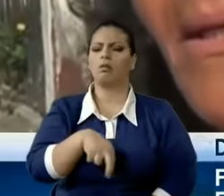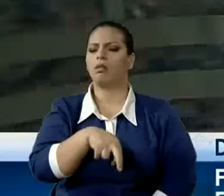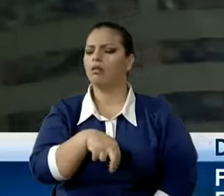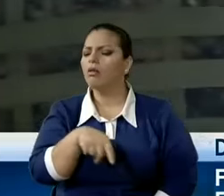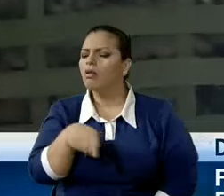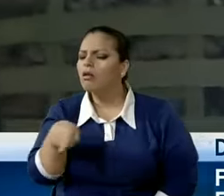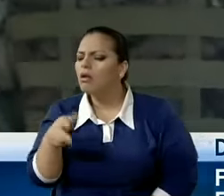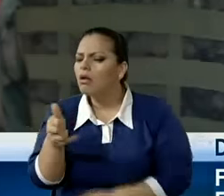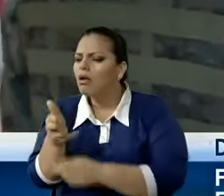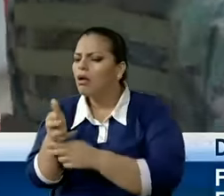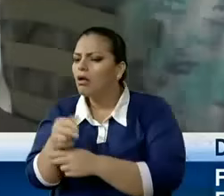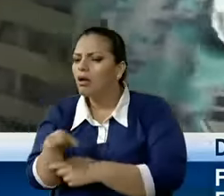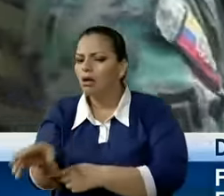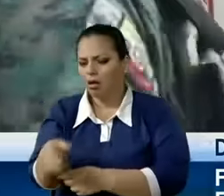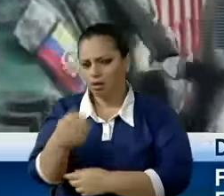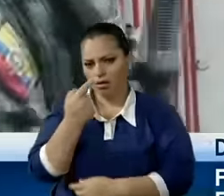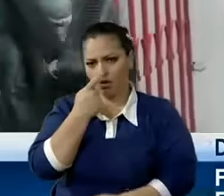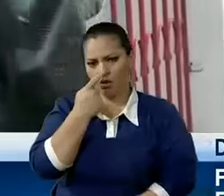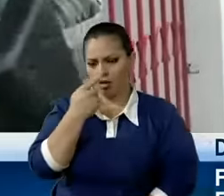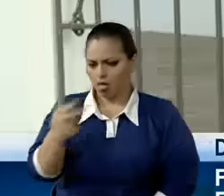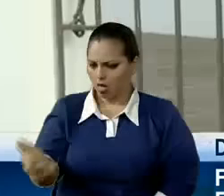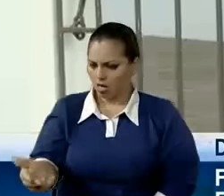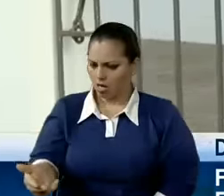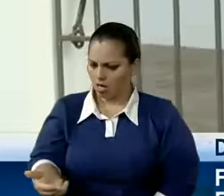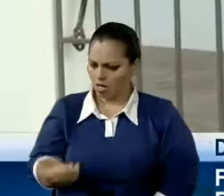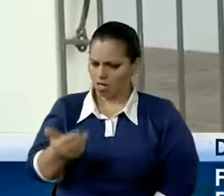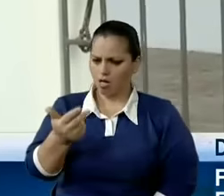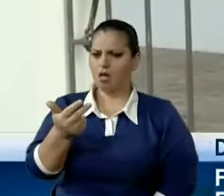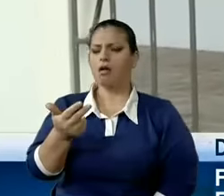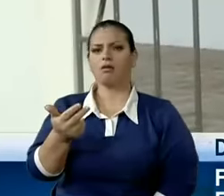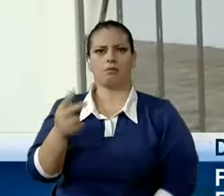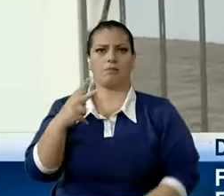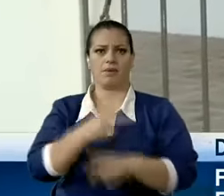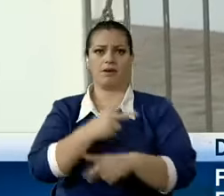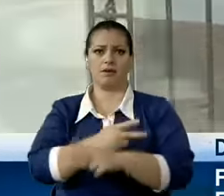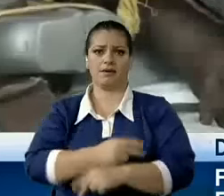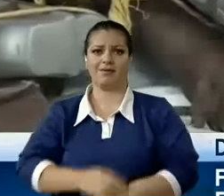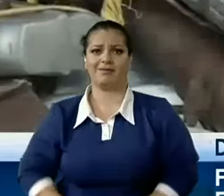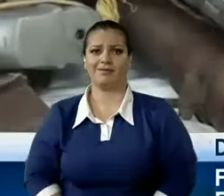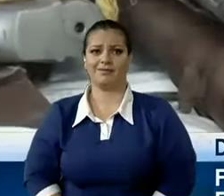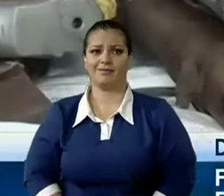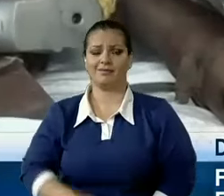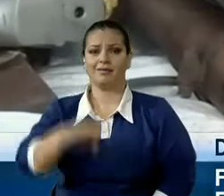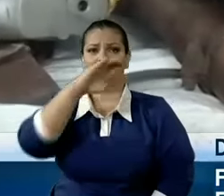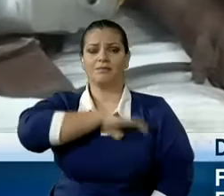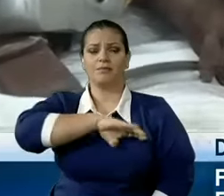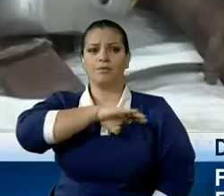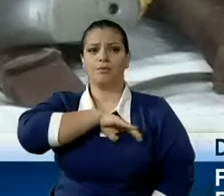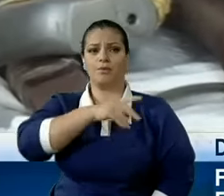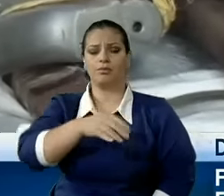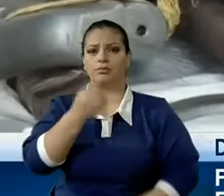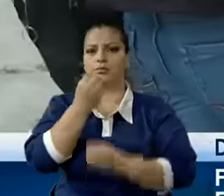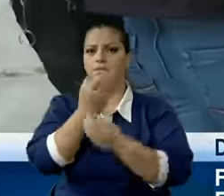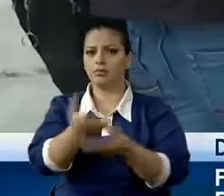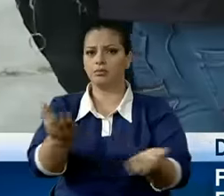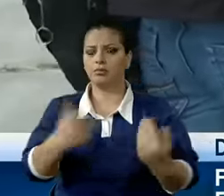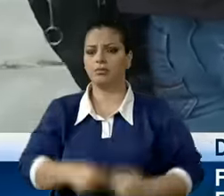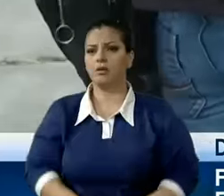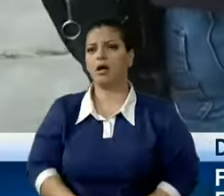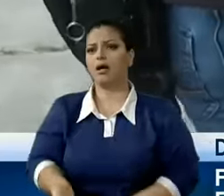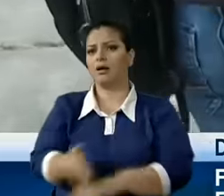seria. Según el agente de inteligencia militar de la brigada número 1, El Oro, el saco fue abandonado por una persona que se presume